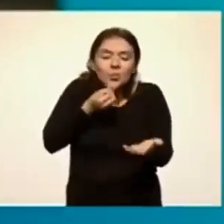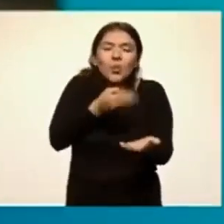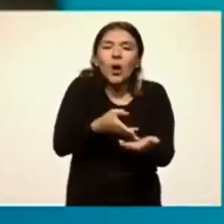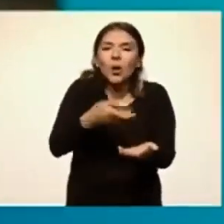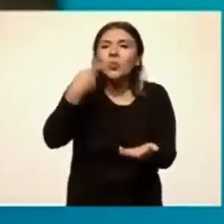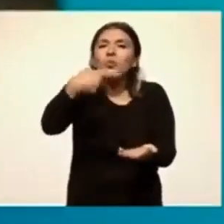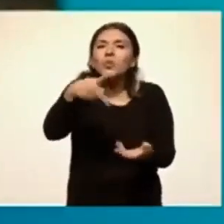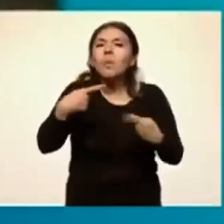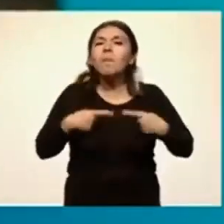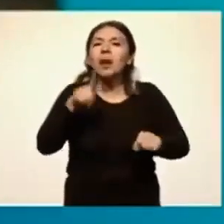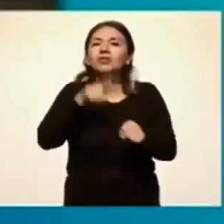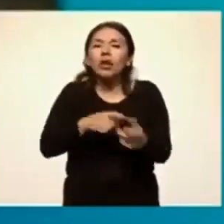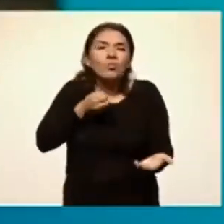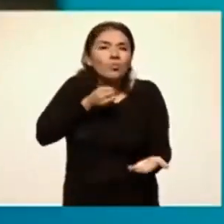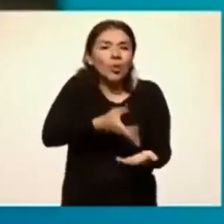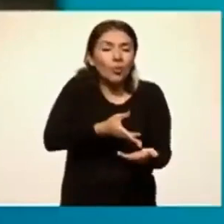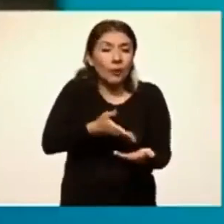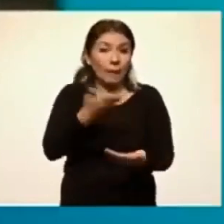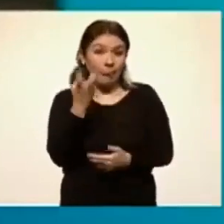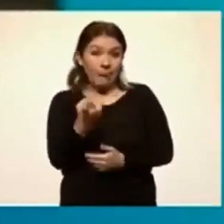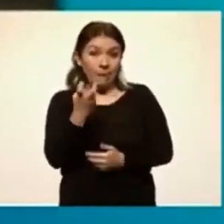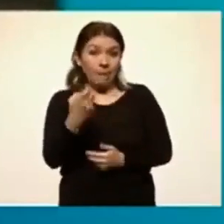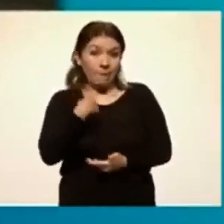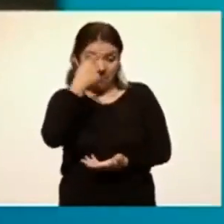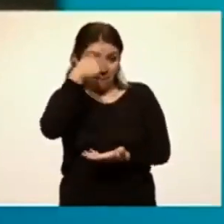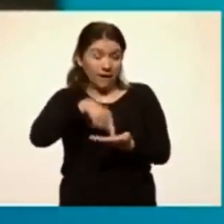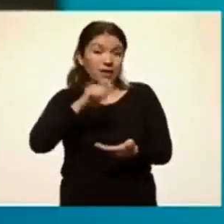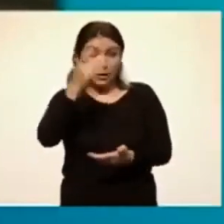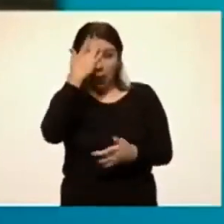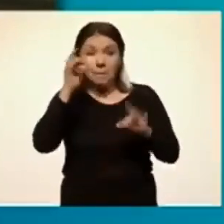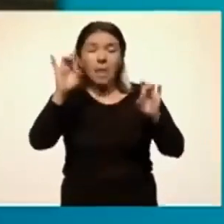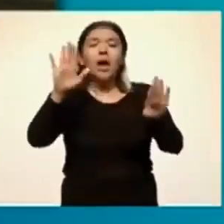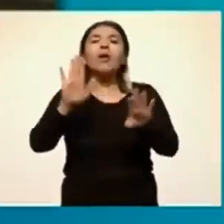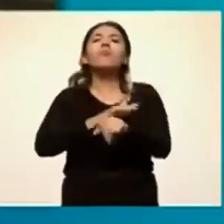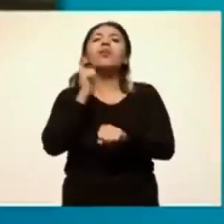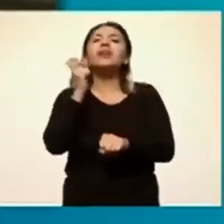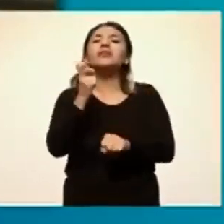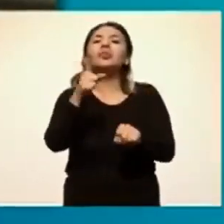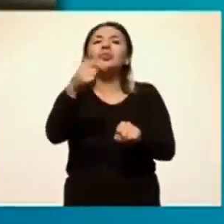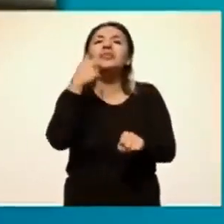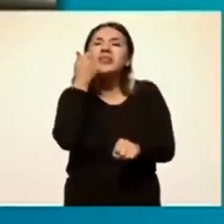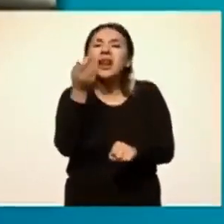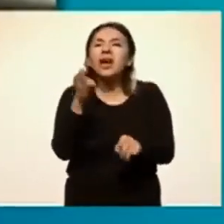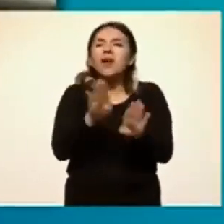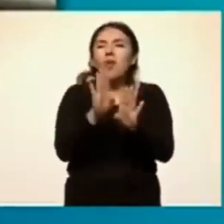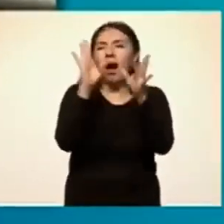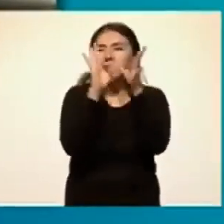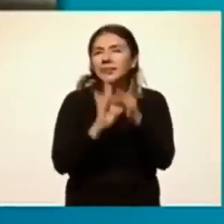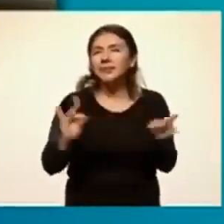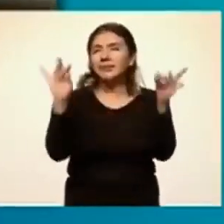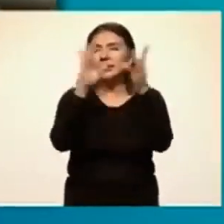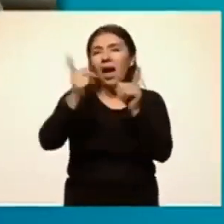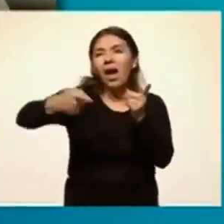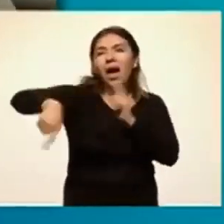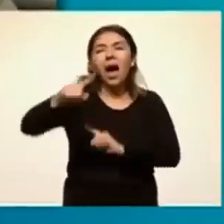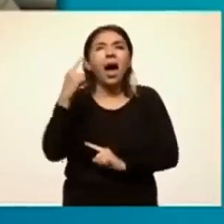es lo tuyo, ¿no? Creo que es mágico porque finalmente tratas de conquistar al que te está escuchando y al que